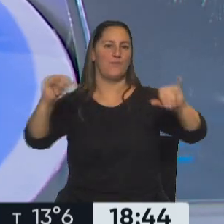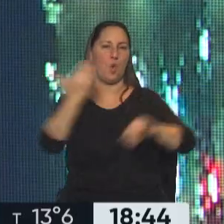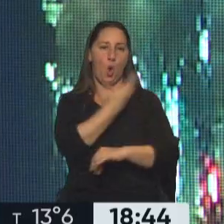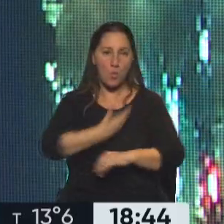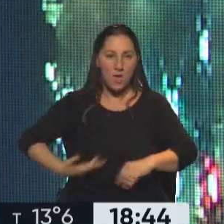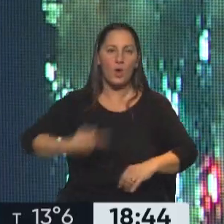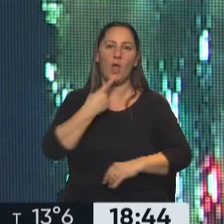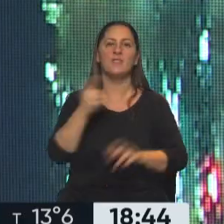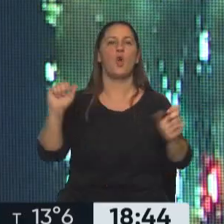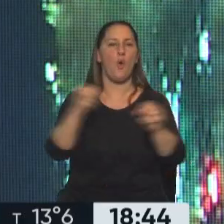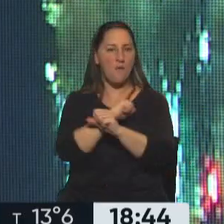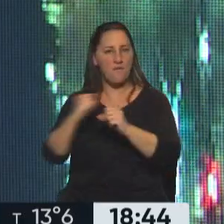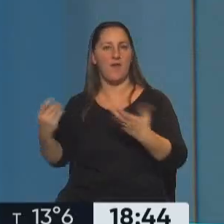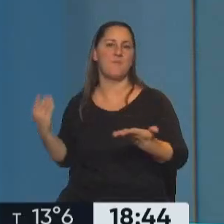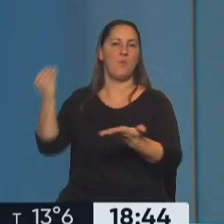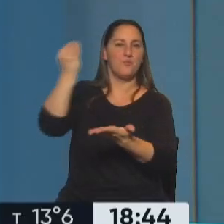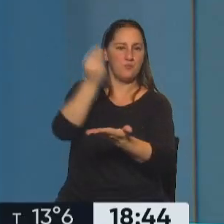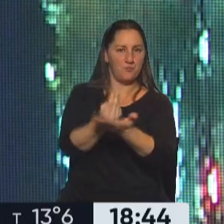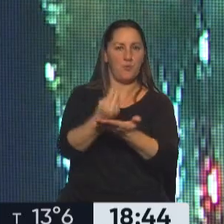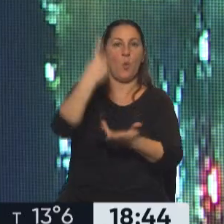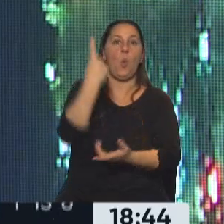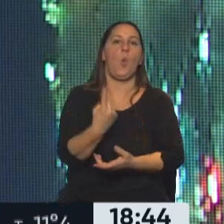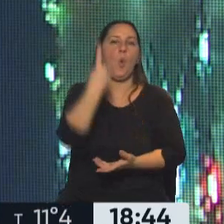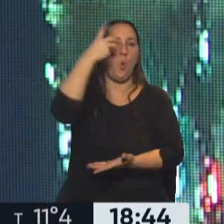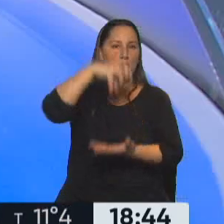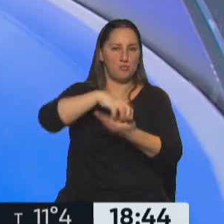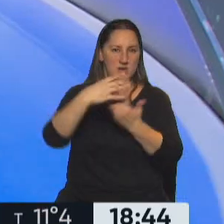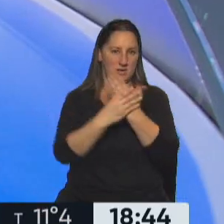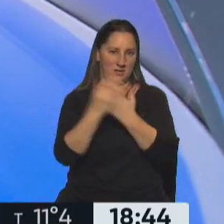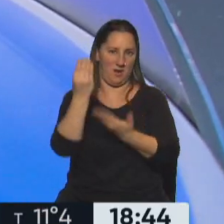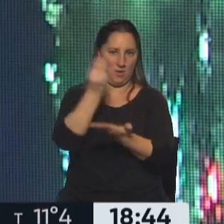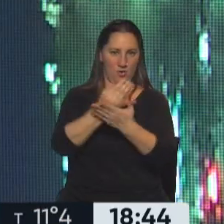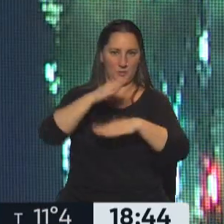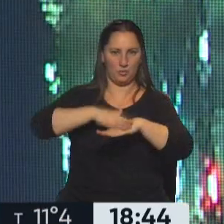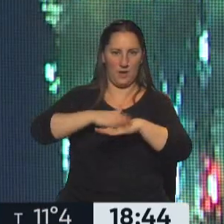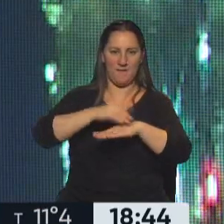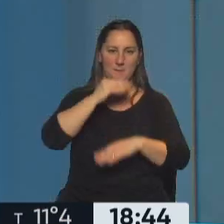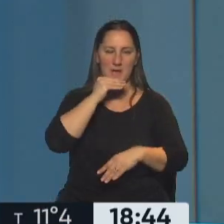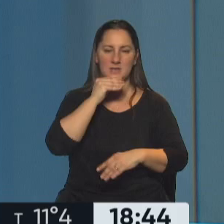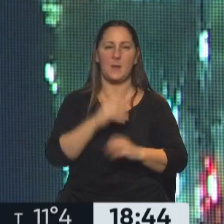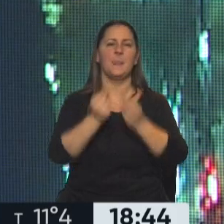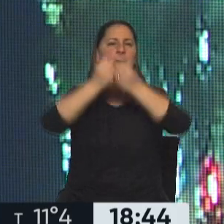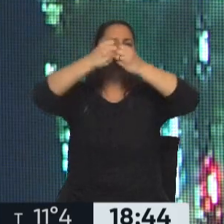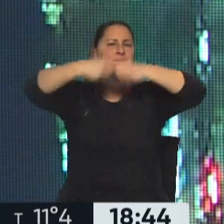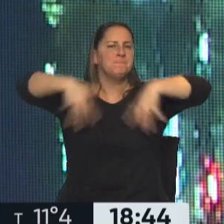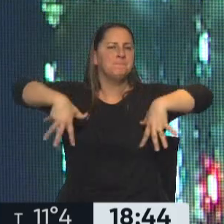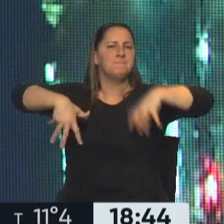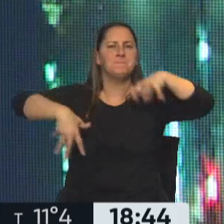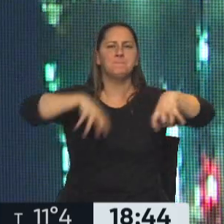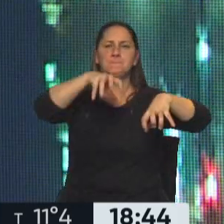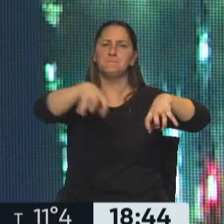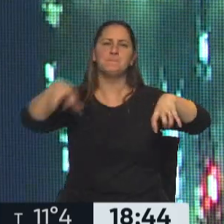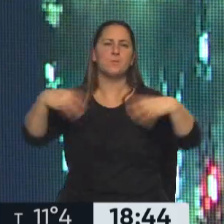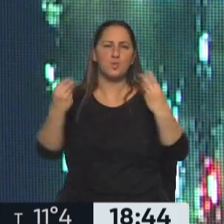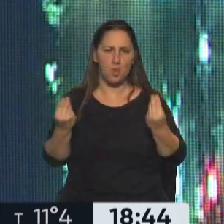donde confirma, ¿no?, el ingreso de ese superministerio de Sergio Massa. Esa estructura, Nasa, que ahora repasemos cómo quedó para entenderla mejor. Esa